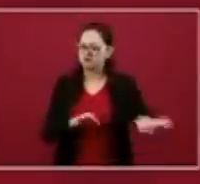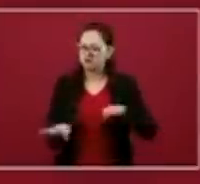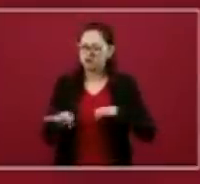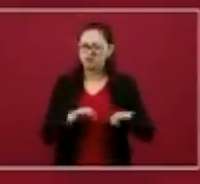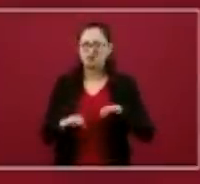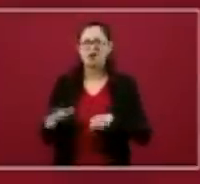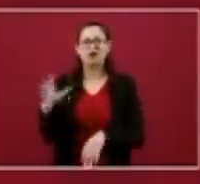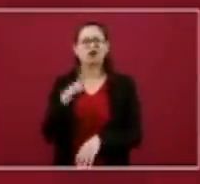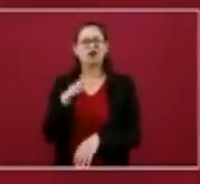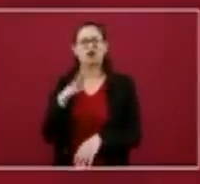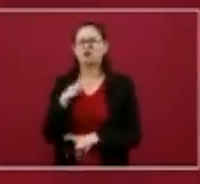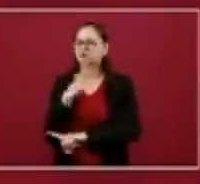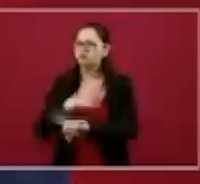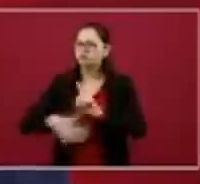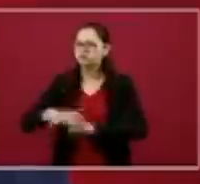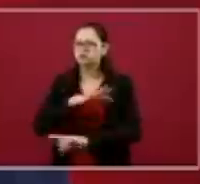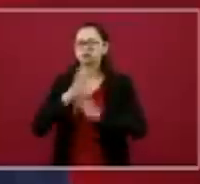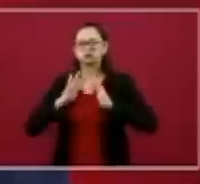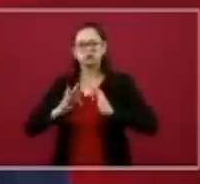bienestar,